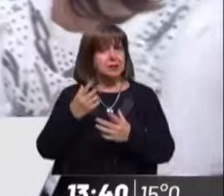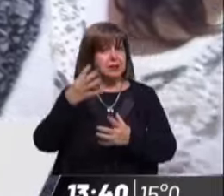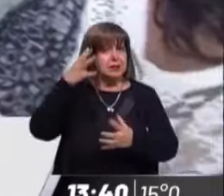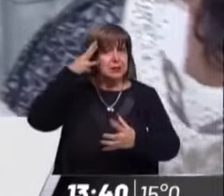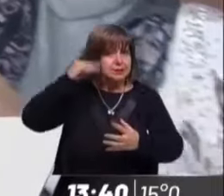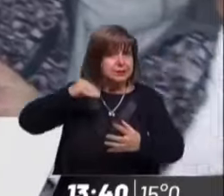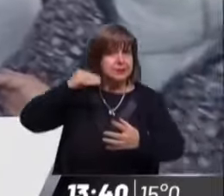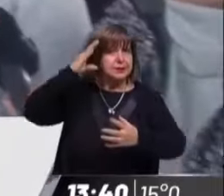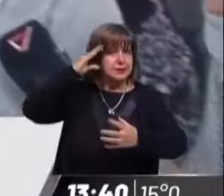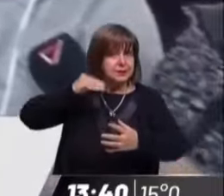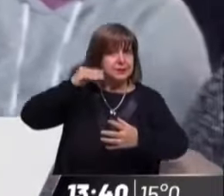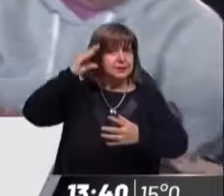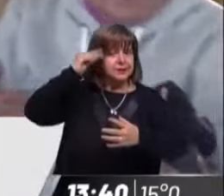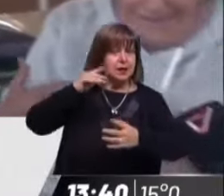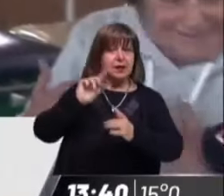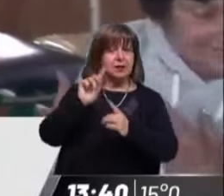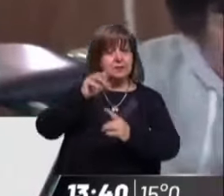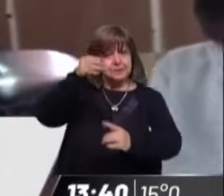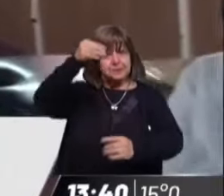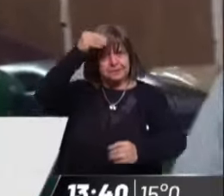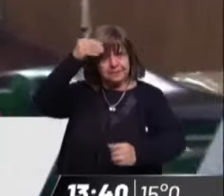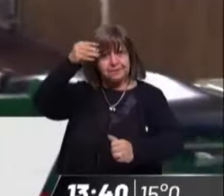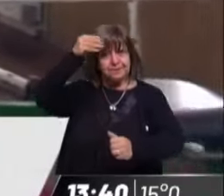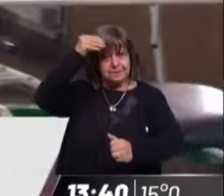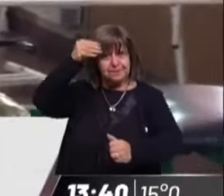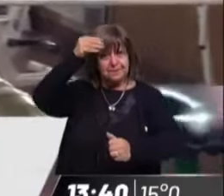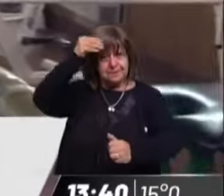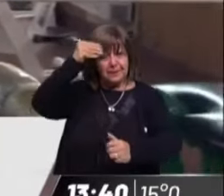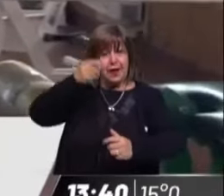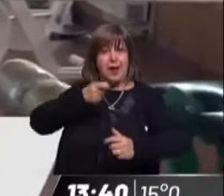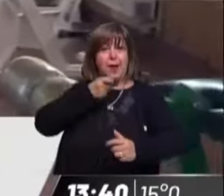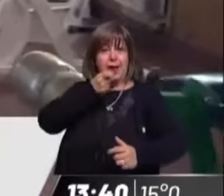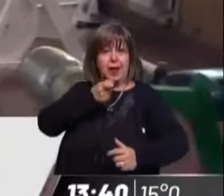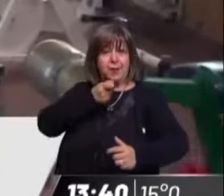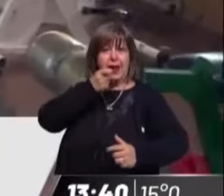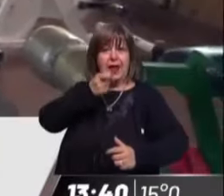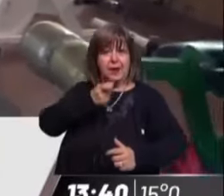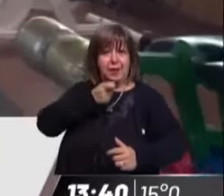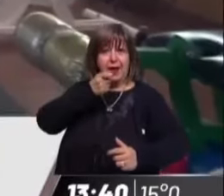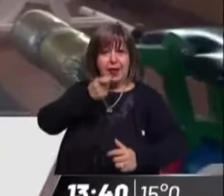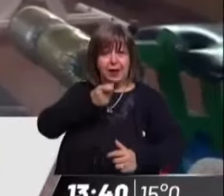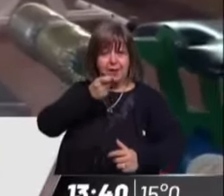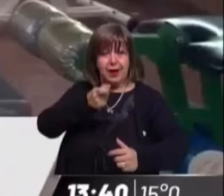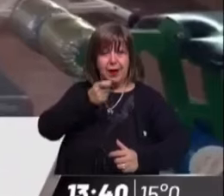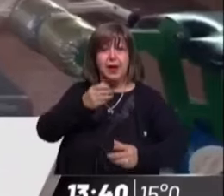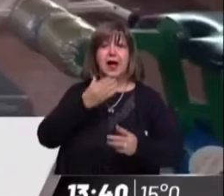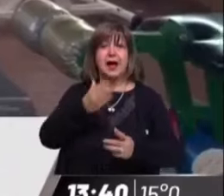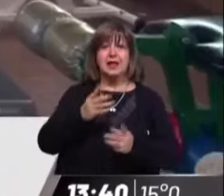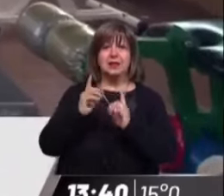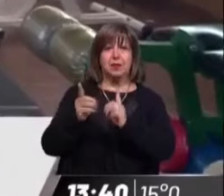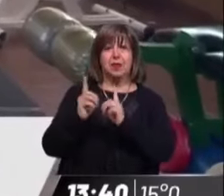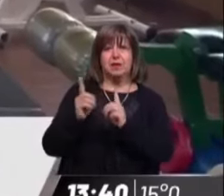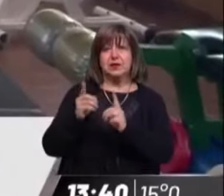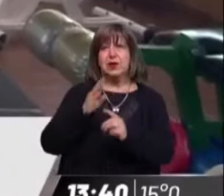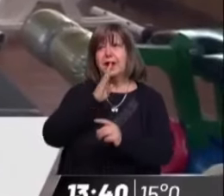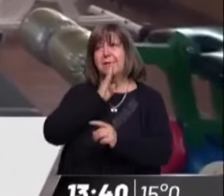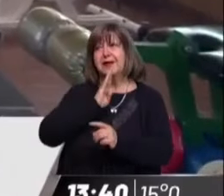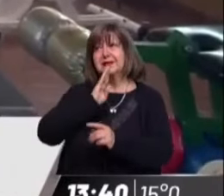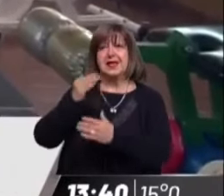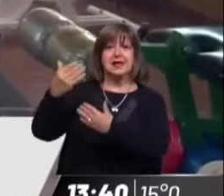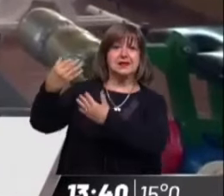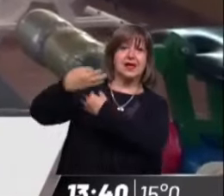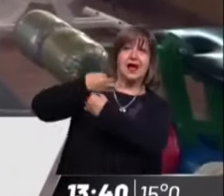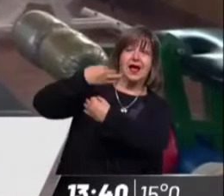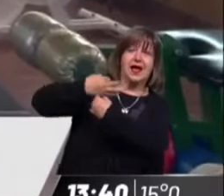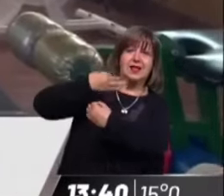nos ayuda, nos alienta para salir adelante, para encontrar el camino, para todo eso, es